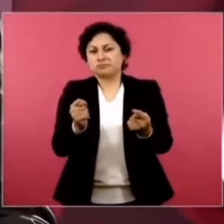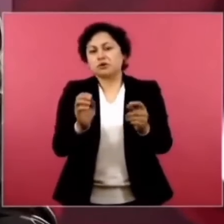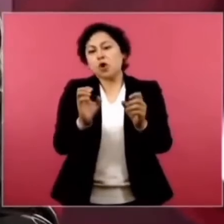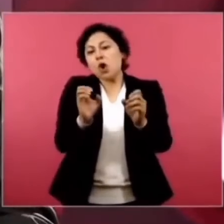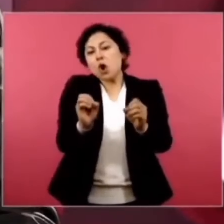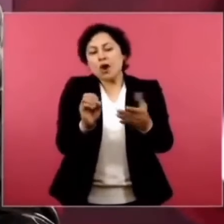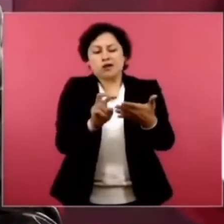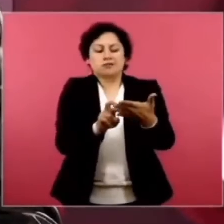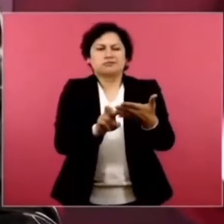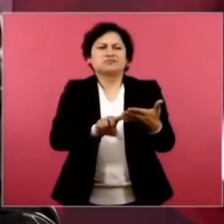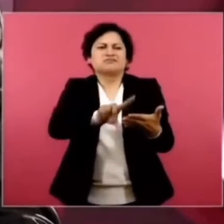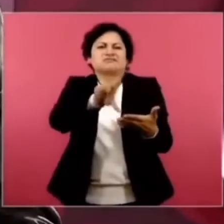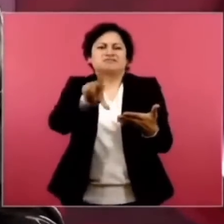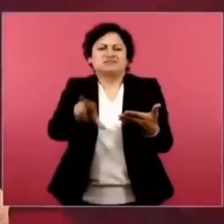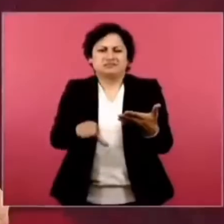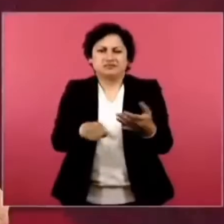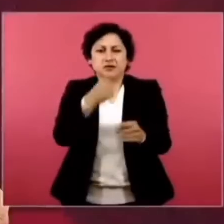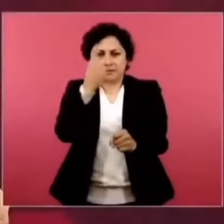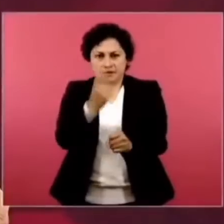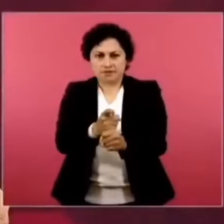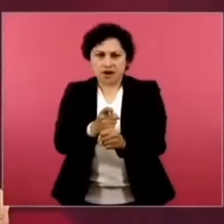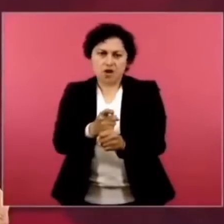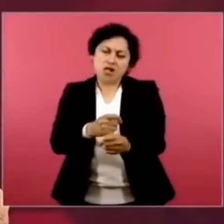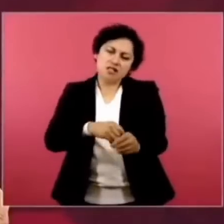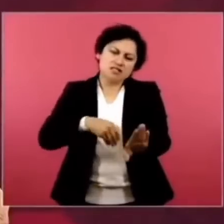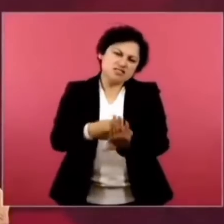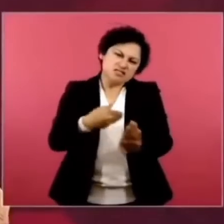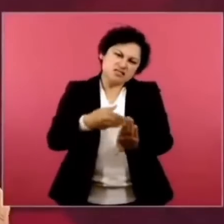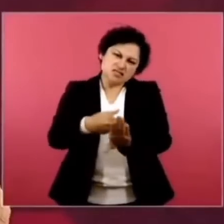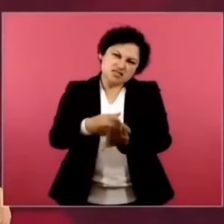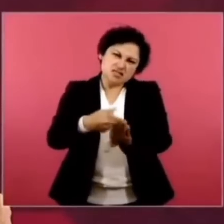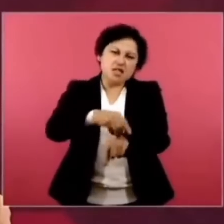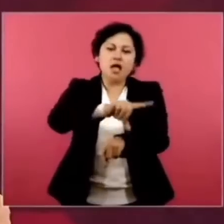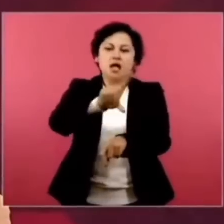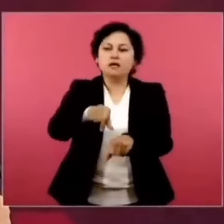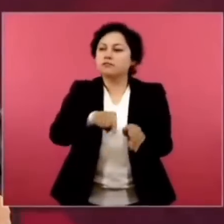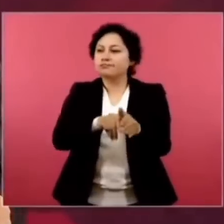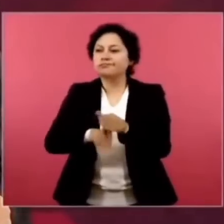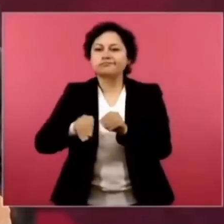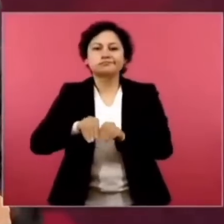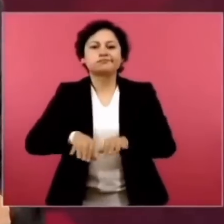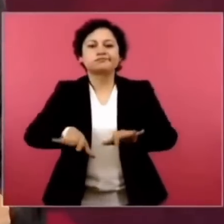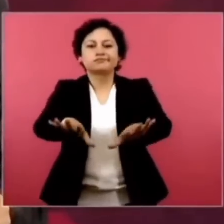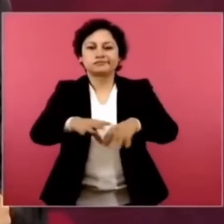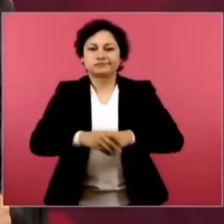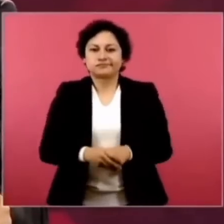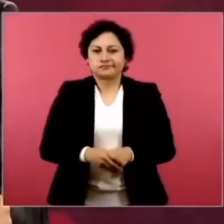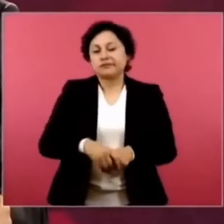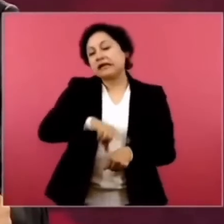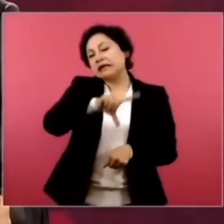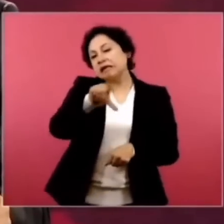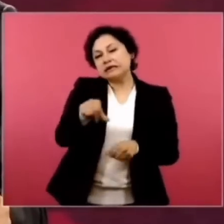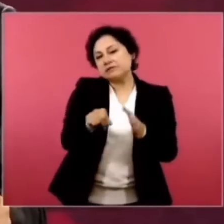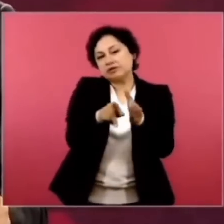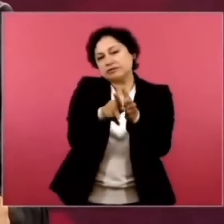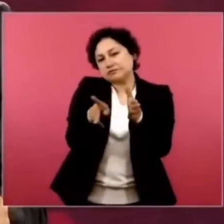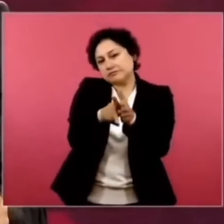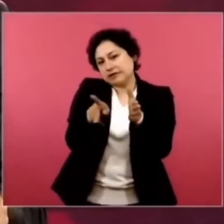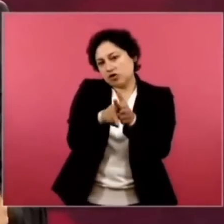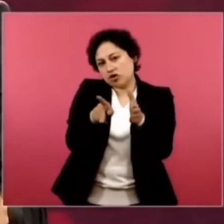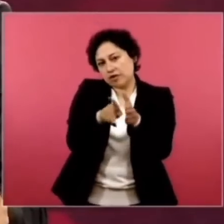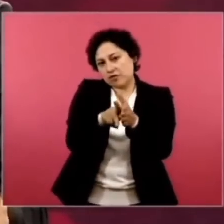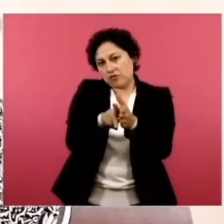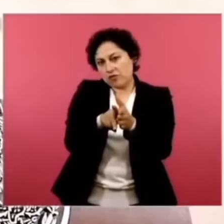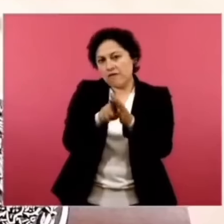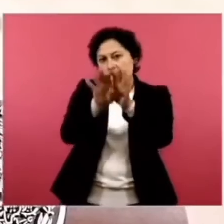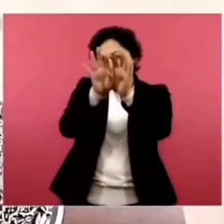de haber calumniado, y en la página 34 de la sección C del periódico.